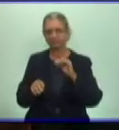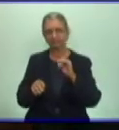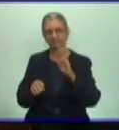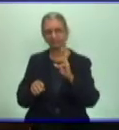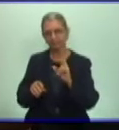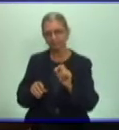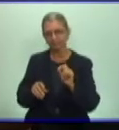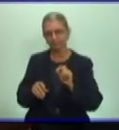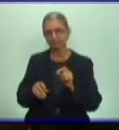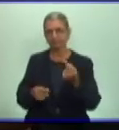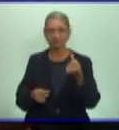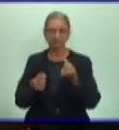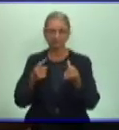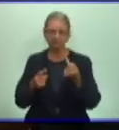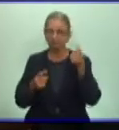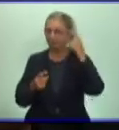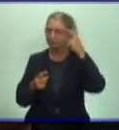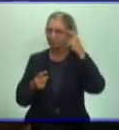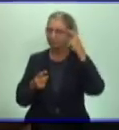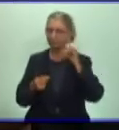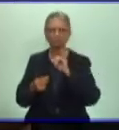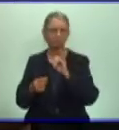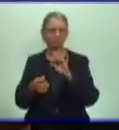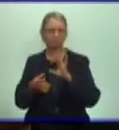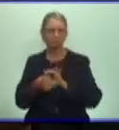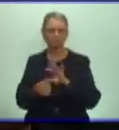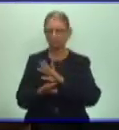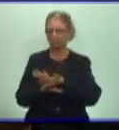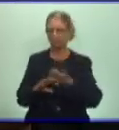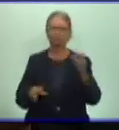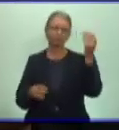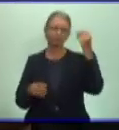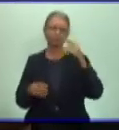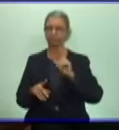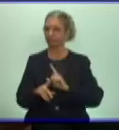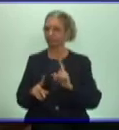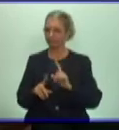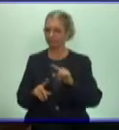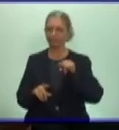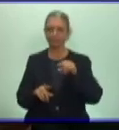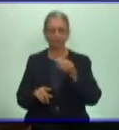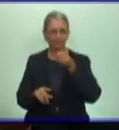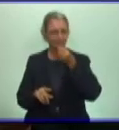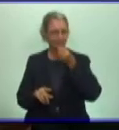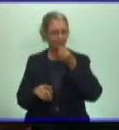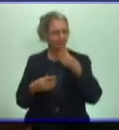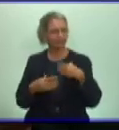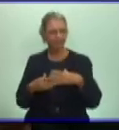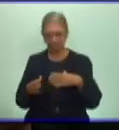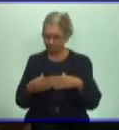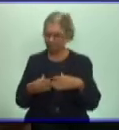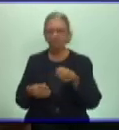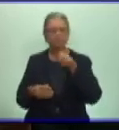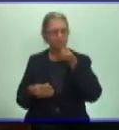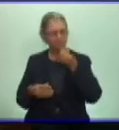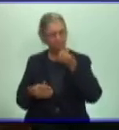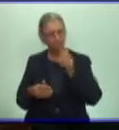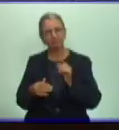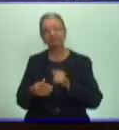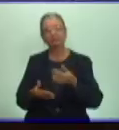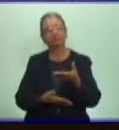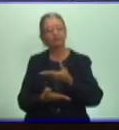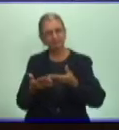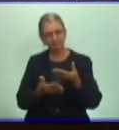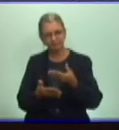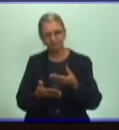a veces creemos que porque el niño está en sexto los domina. Esta es otra de las vías que tiene que buscar nuestra familia, de compartir